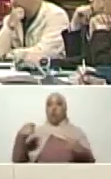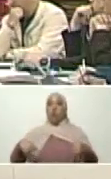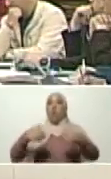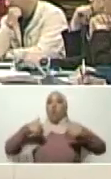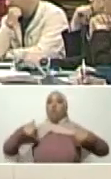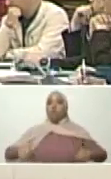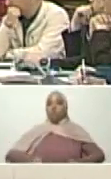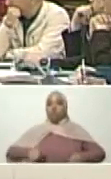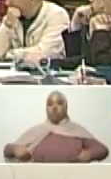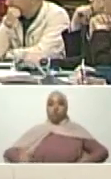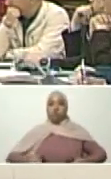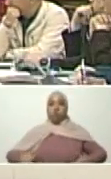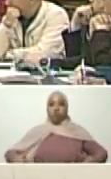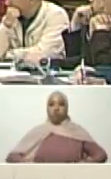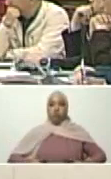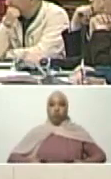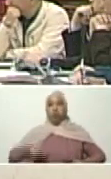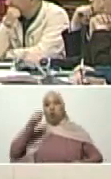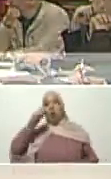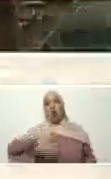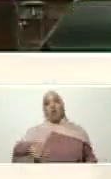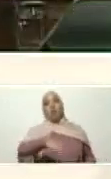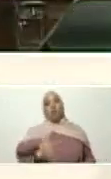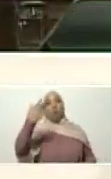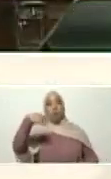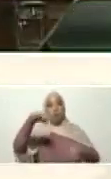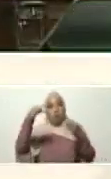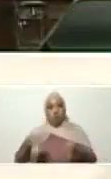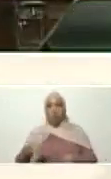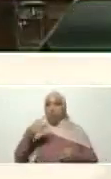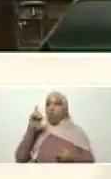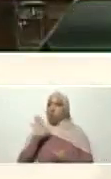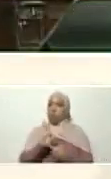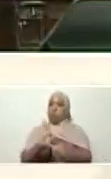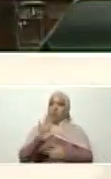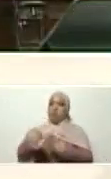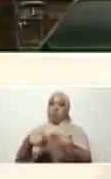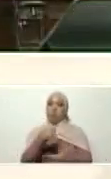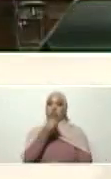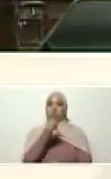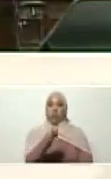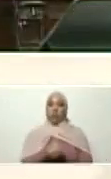esfuerzo tremendo porque el pueblo sea verdaderamente el protagonista allí.